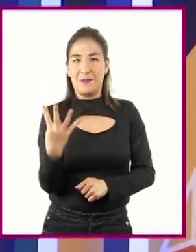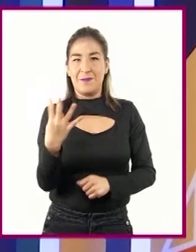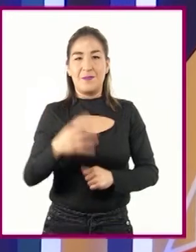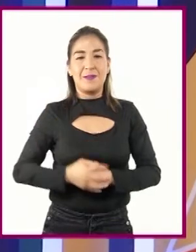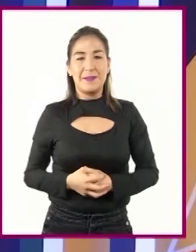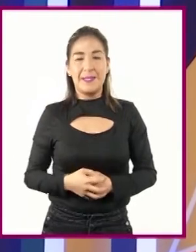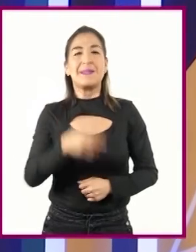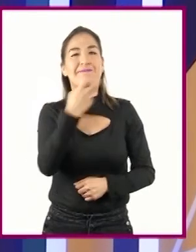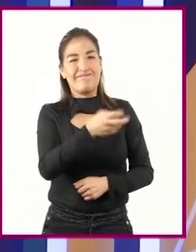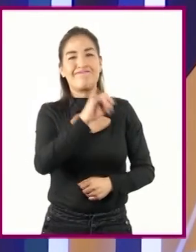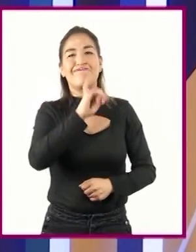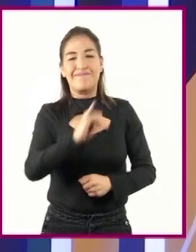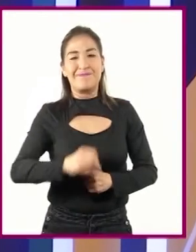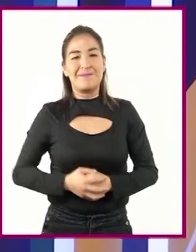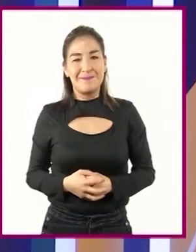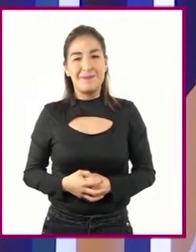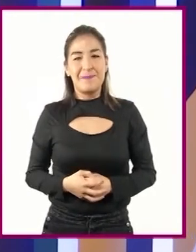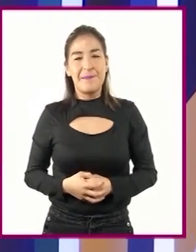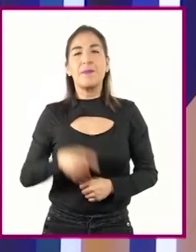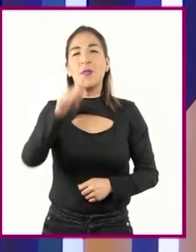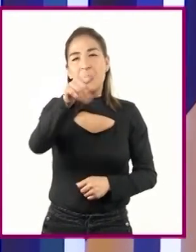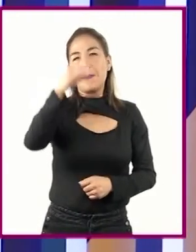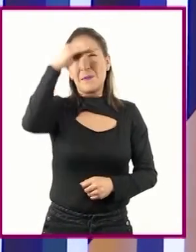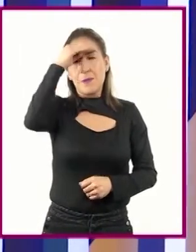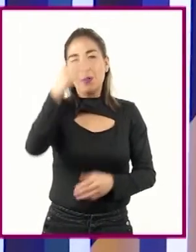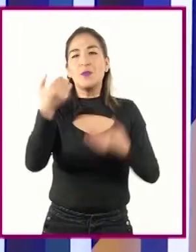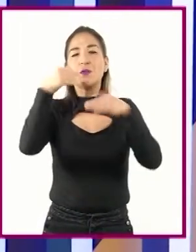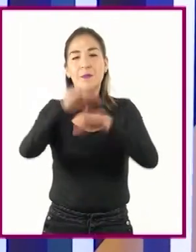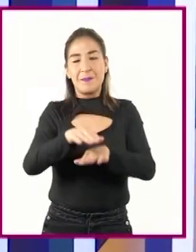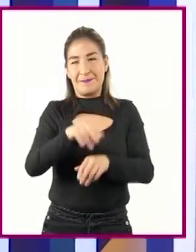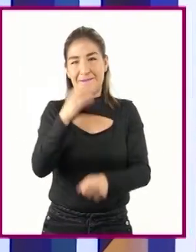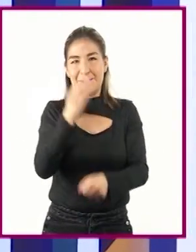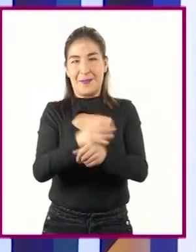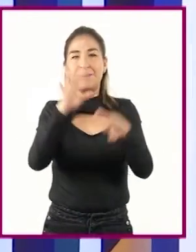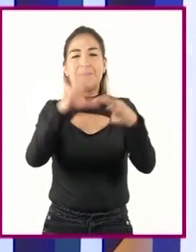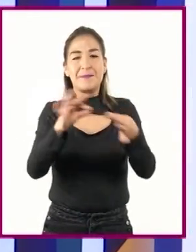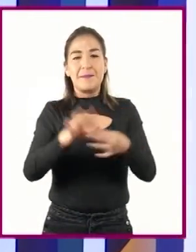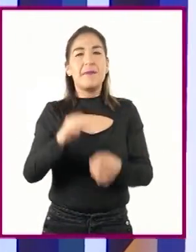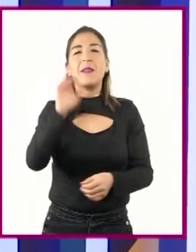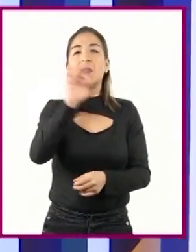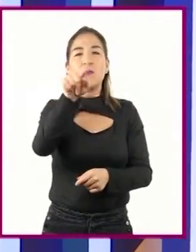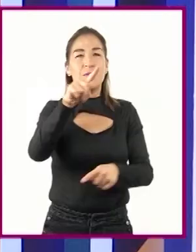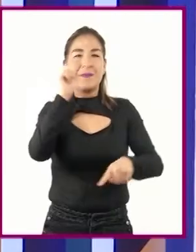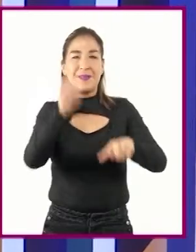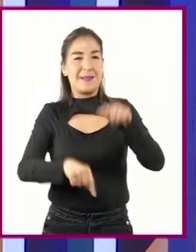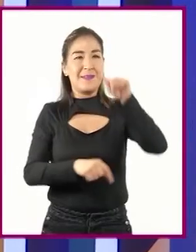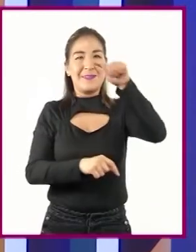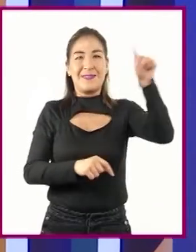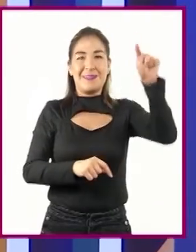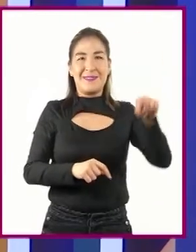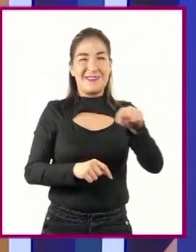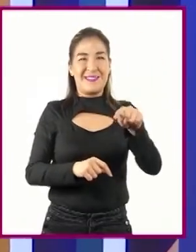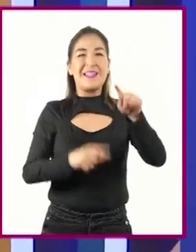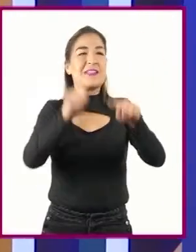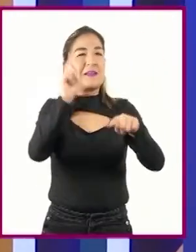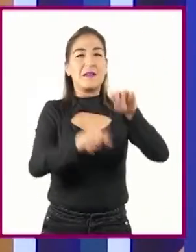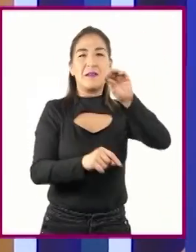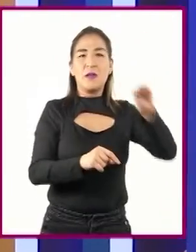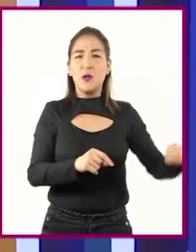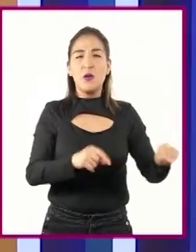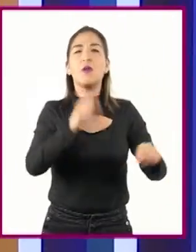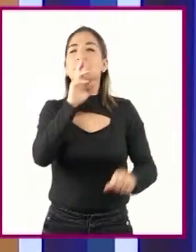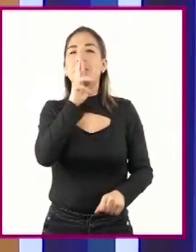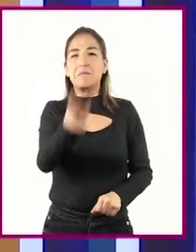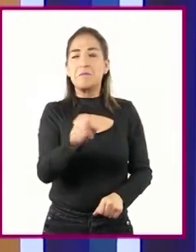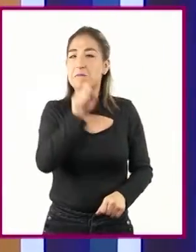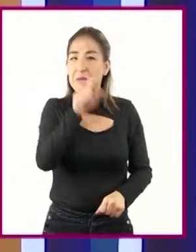164? Así es, Leslie. Reflexionemos sobre lo siguiente. Si eliminamos el corchete en esta operación, ¿el resultado seguiría siendo